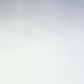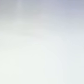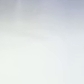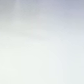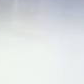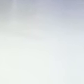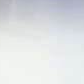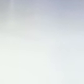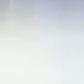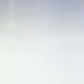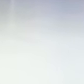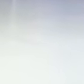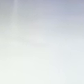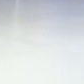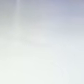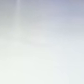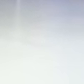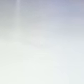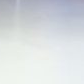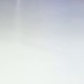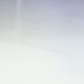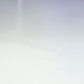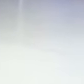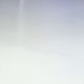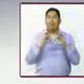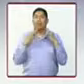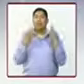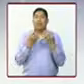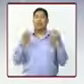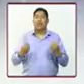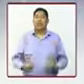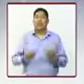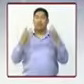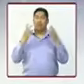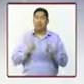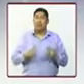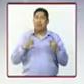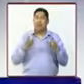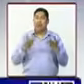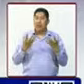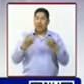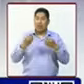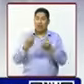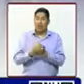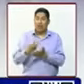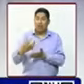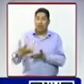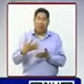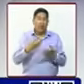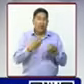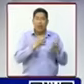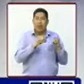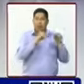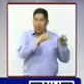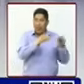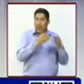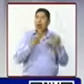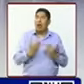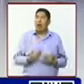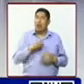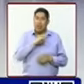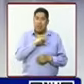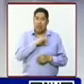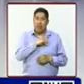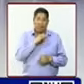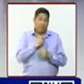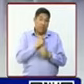Época del año hay alegría y familia, pero también hay mucha gente que se aglomera en los centros de compra y en los mercados. Por eso, en estas fechas, la policía